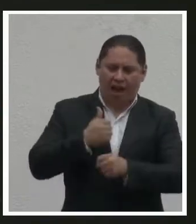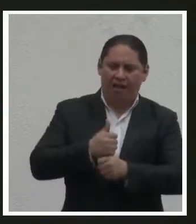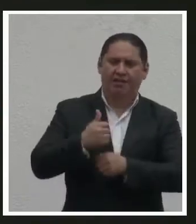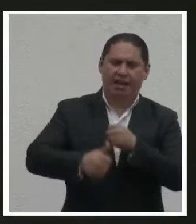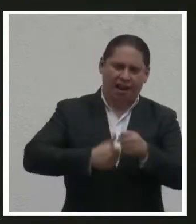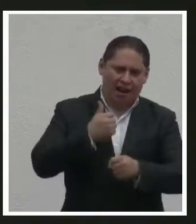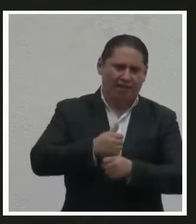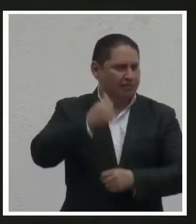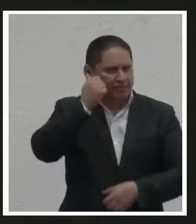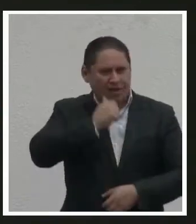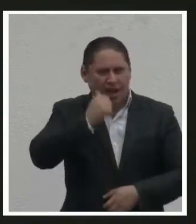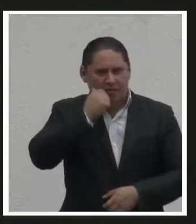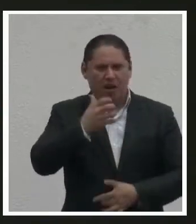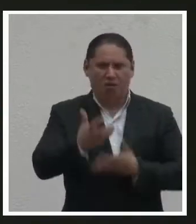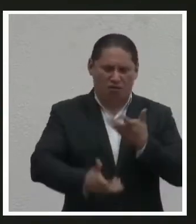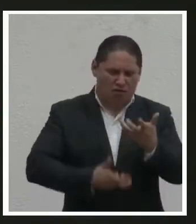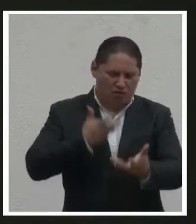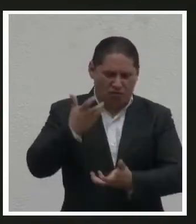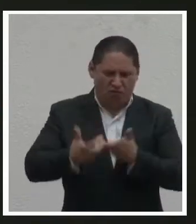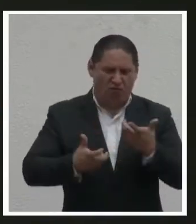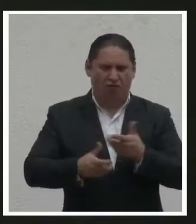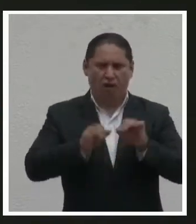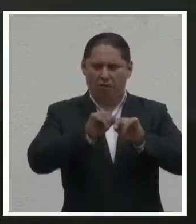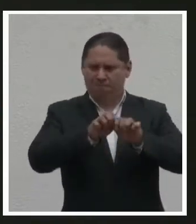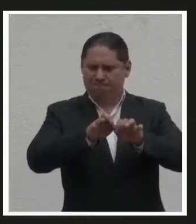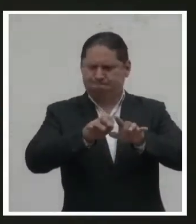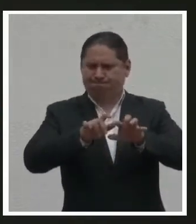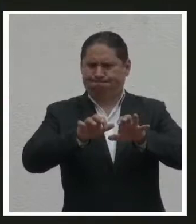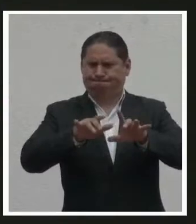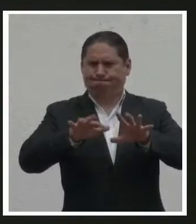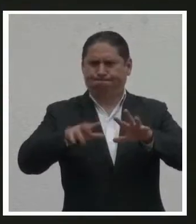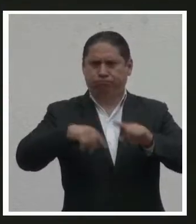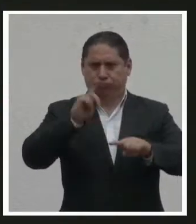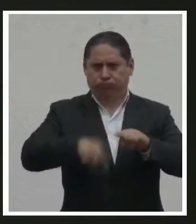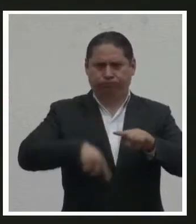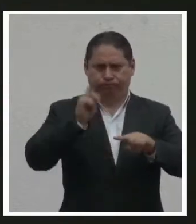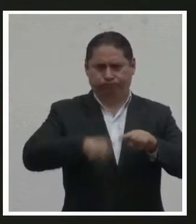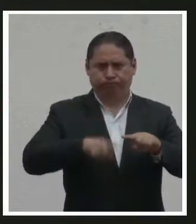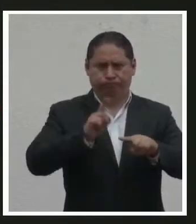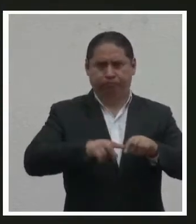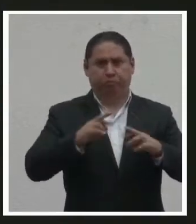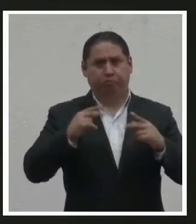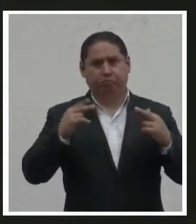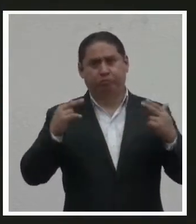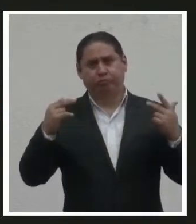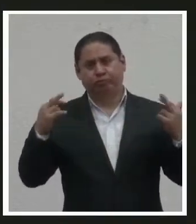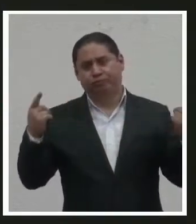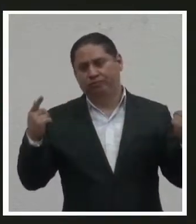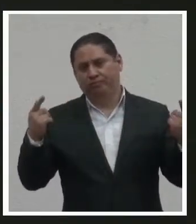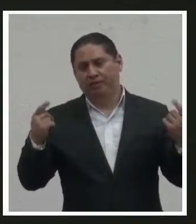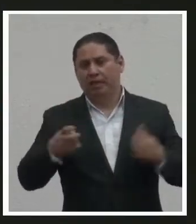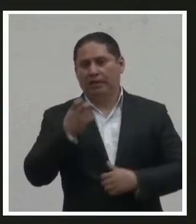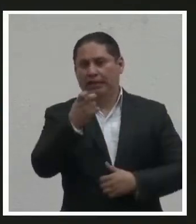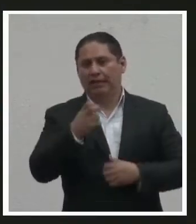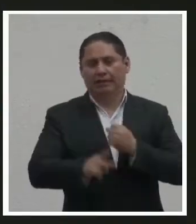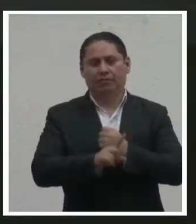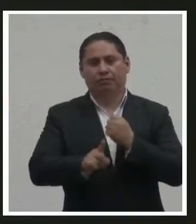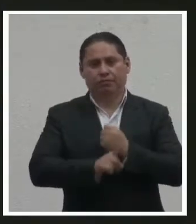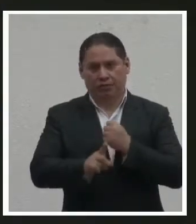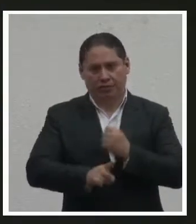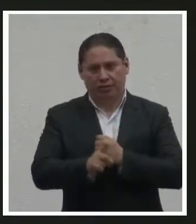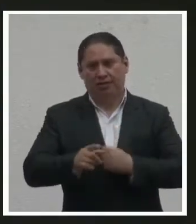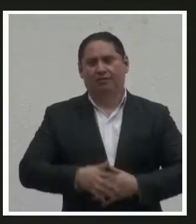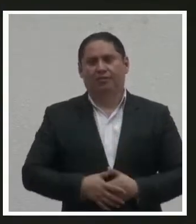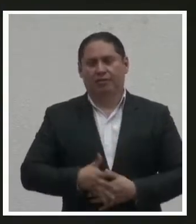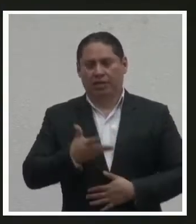incendios devastan muchas hectáreas de bosques, selvas y pastizales. Esta problemática multifactorial consta